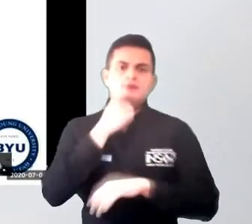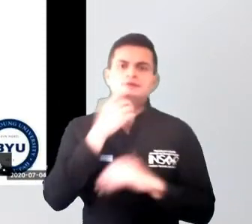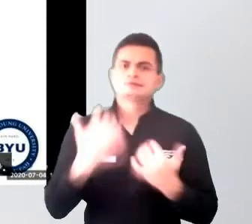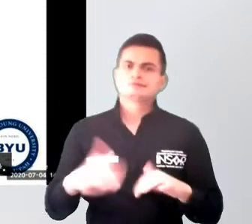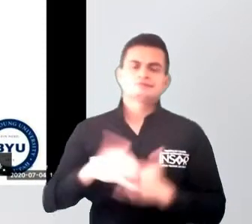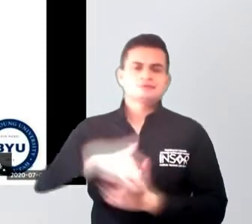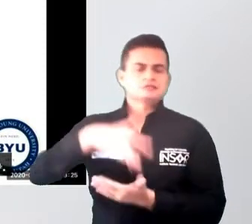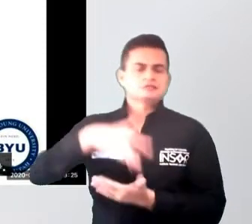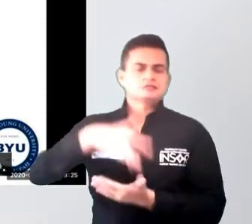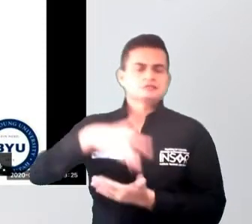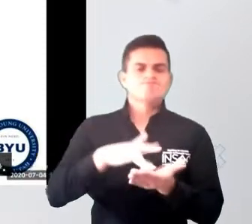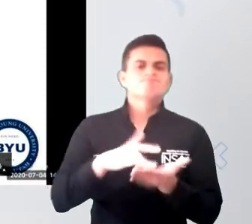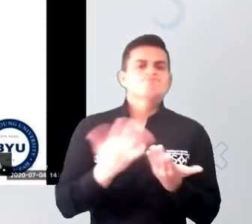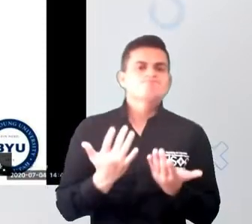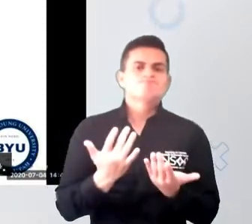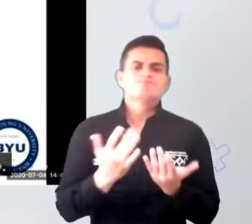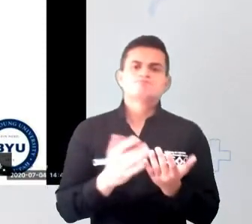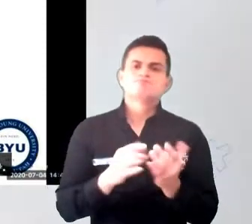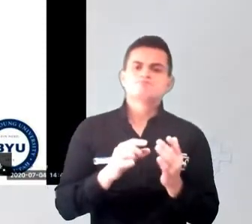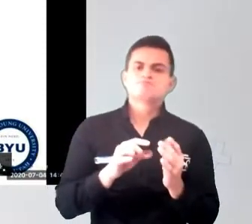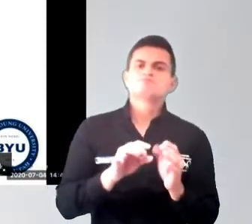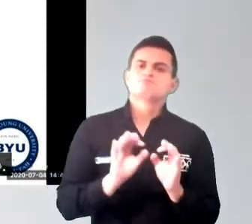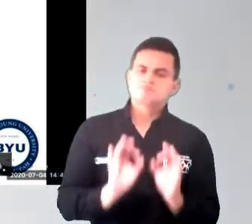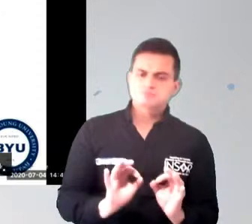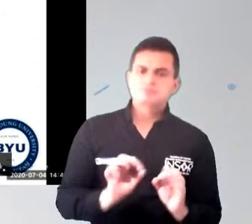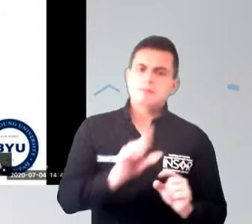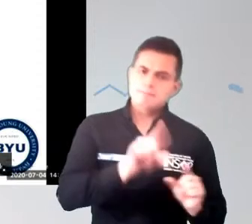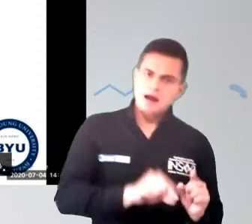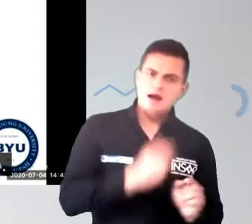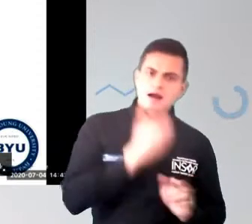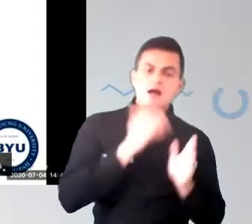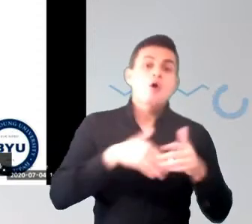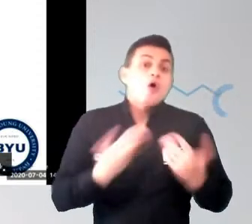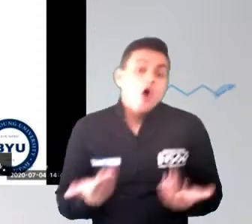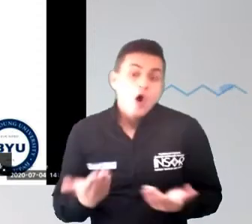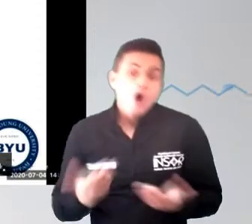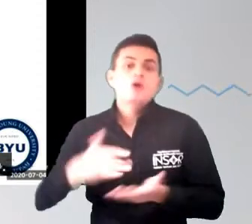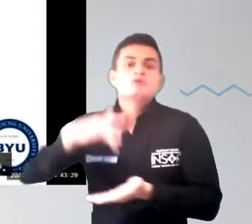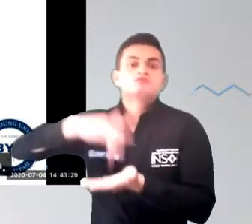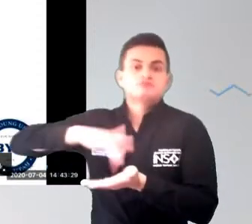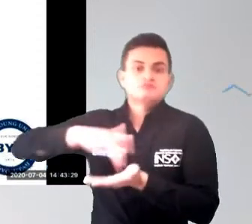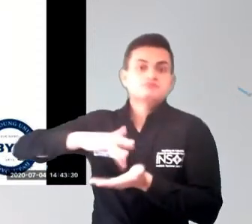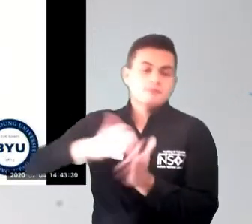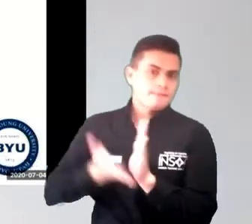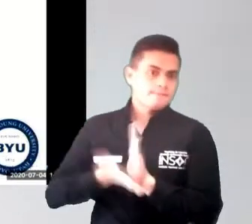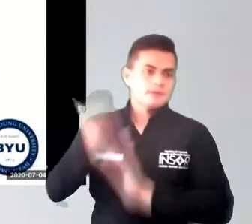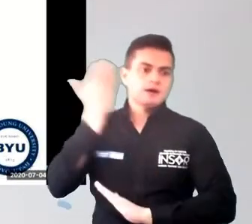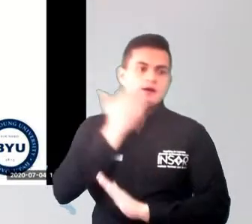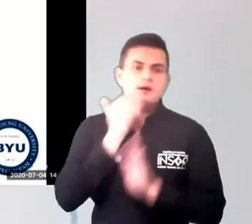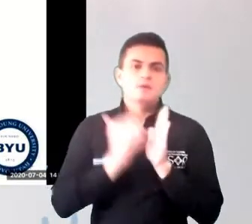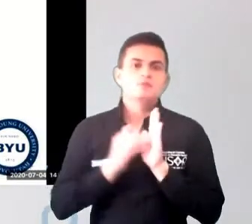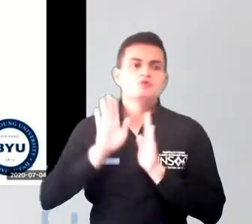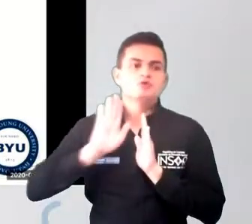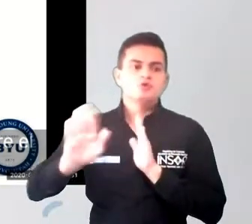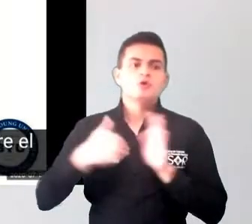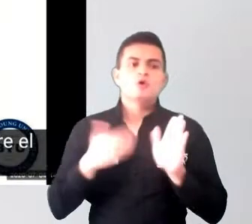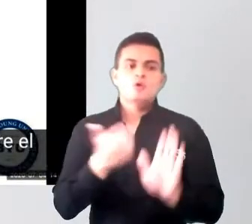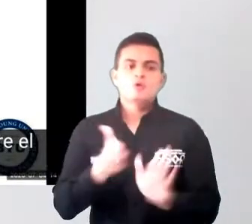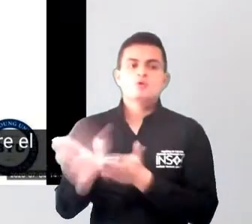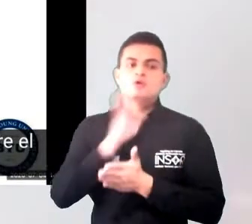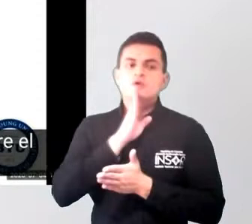como es el caso de los MOOCs, o una participación muy alta, como sucede con los cursos dirigidos por los